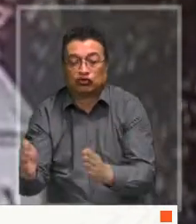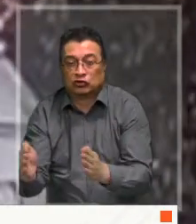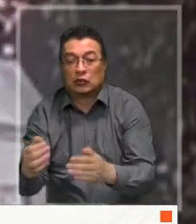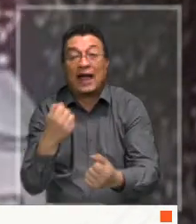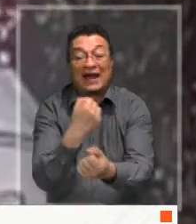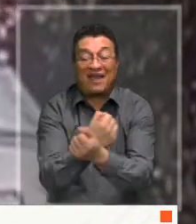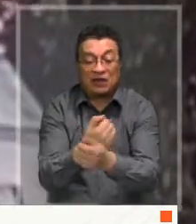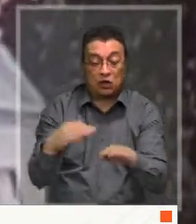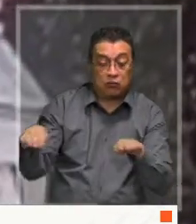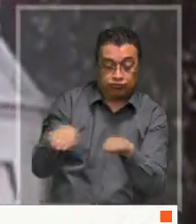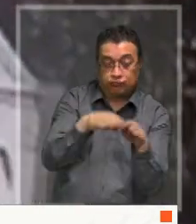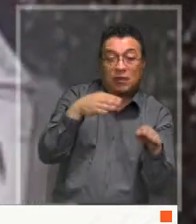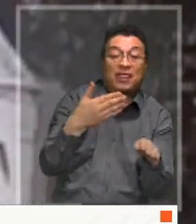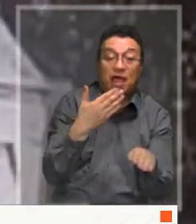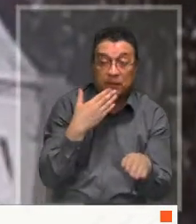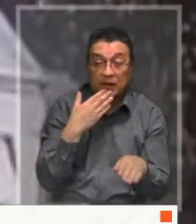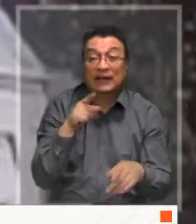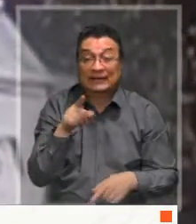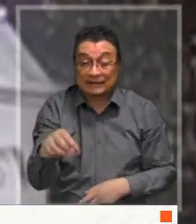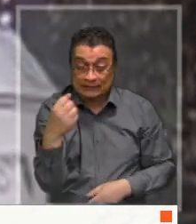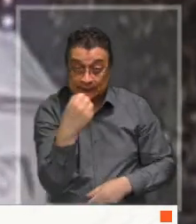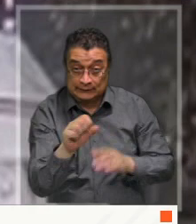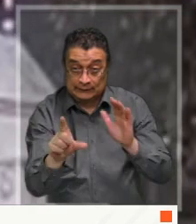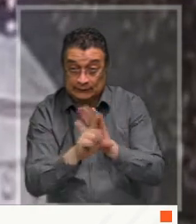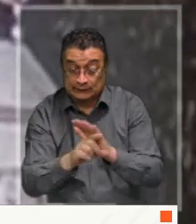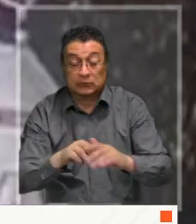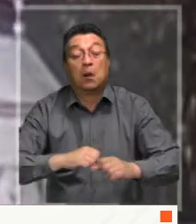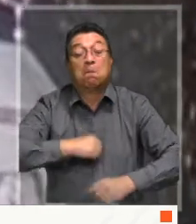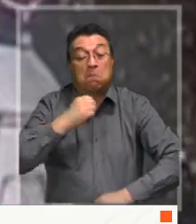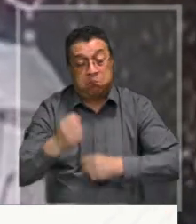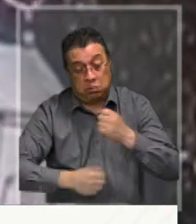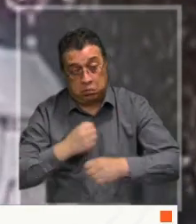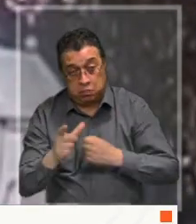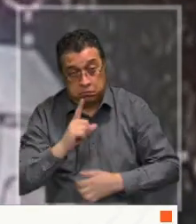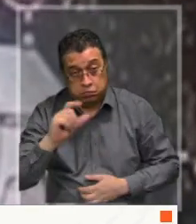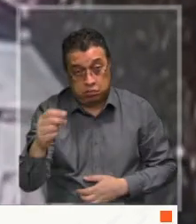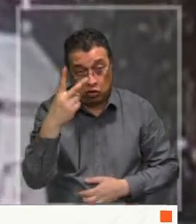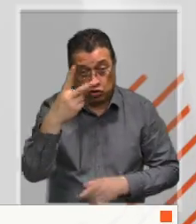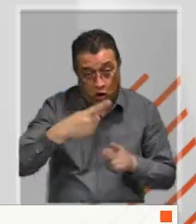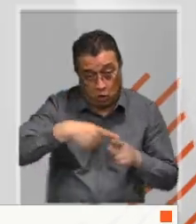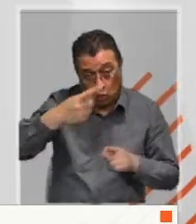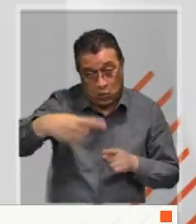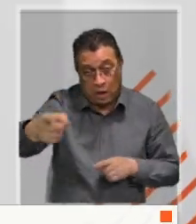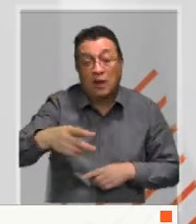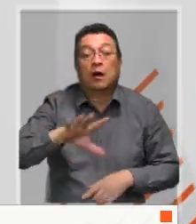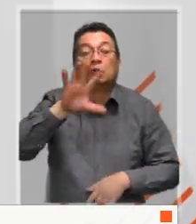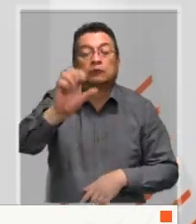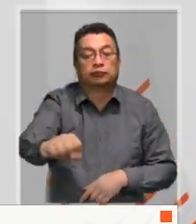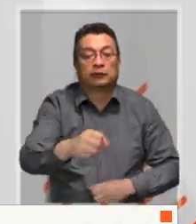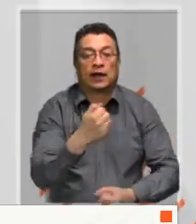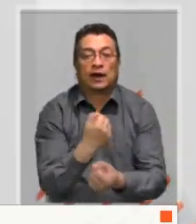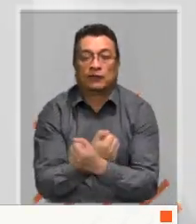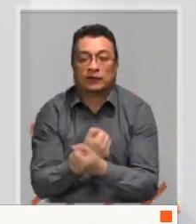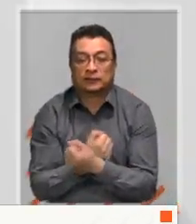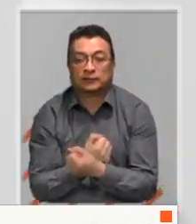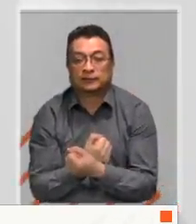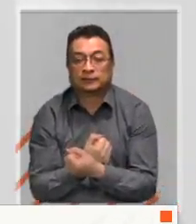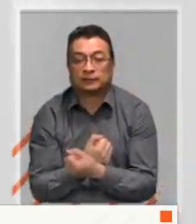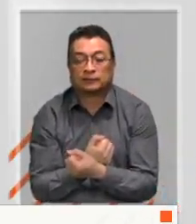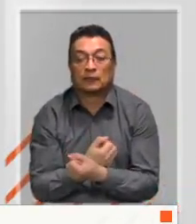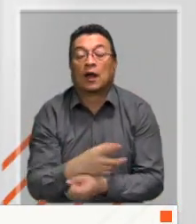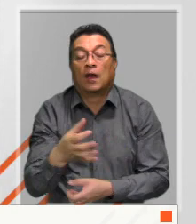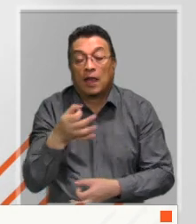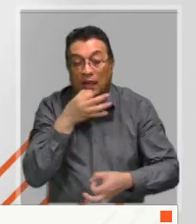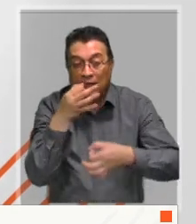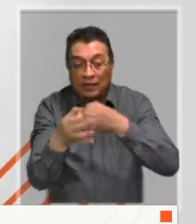de carabineros, y este delincuente huye aproximadamente unas 2 cuadras y es detenido por personal policial. Vamos a escuchar declaraciones